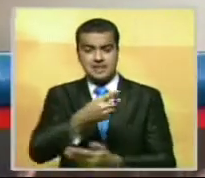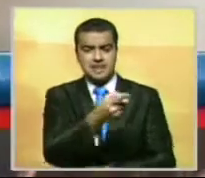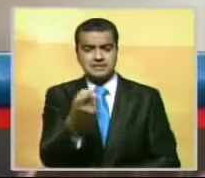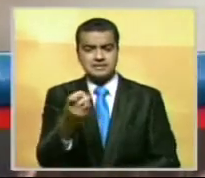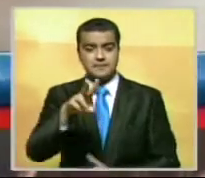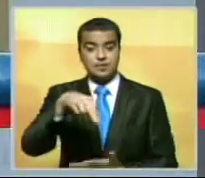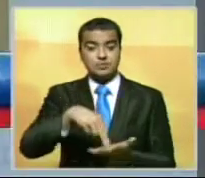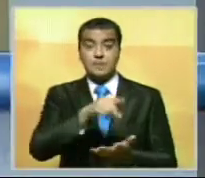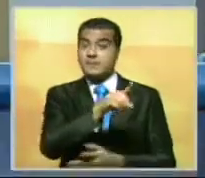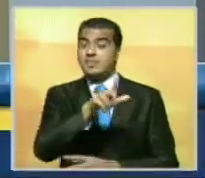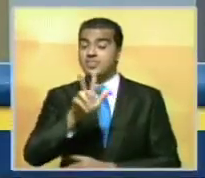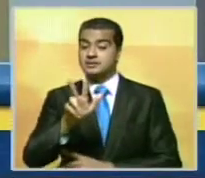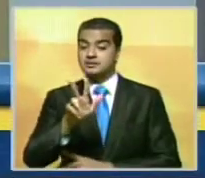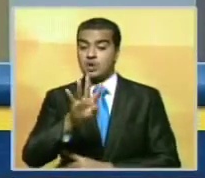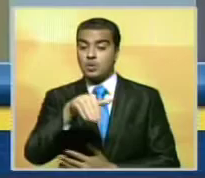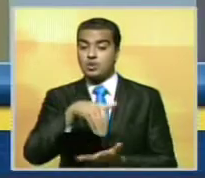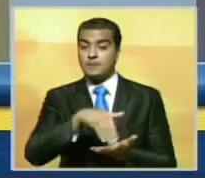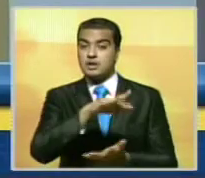el año 2013